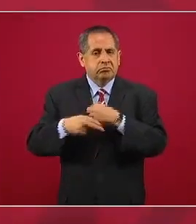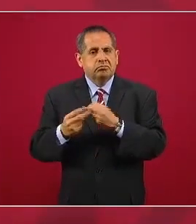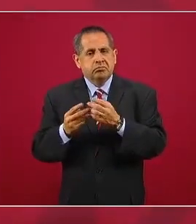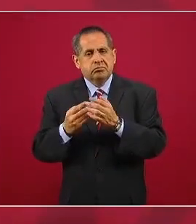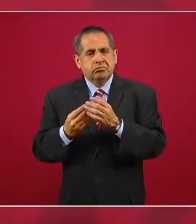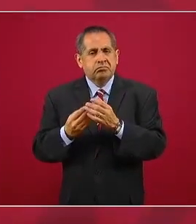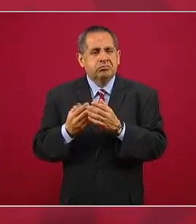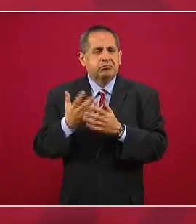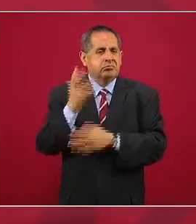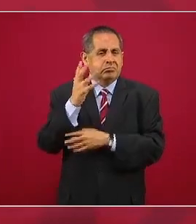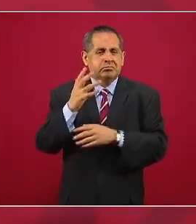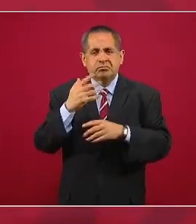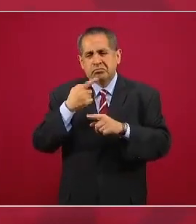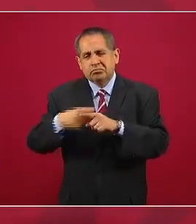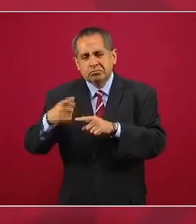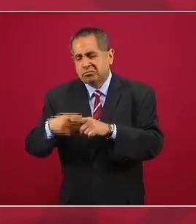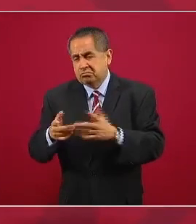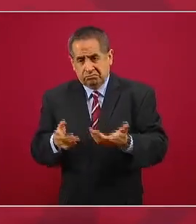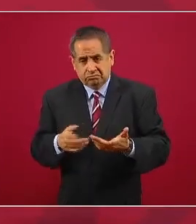Entonces,